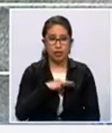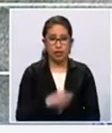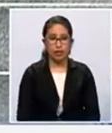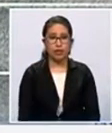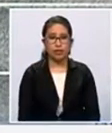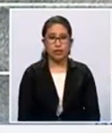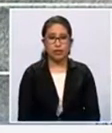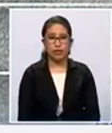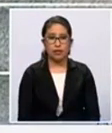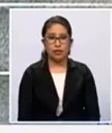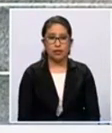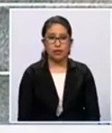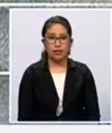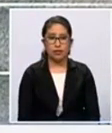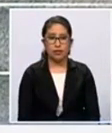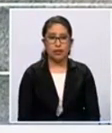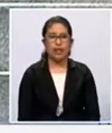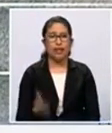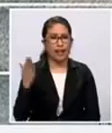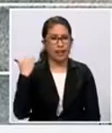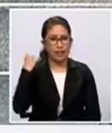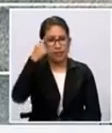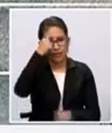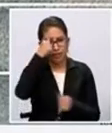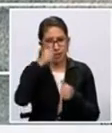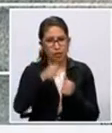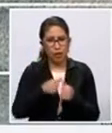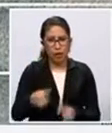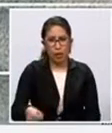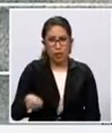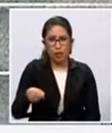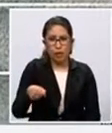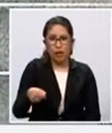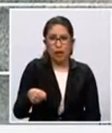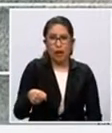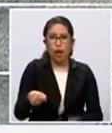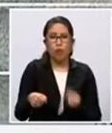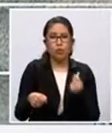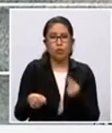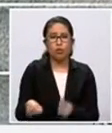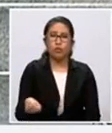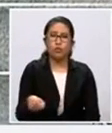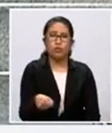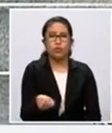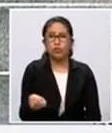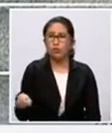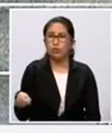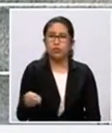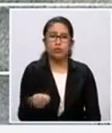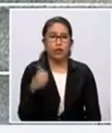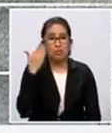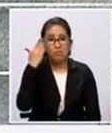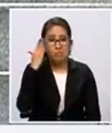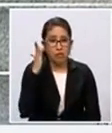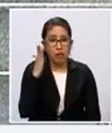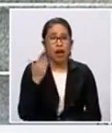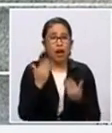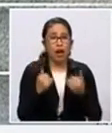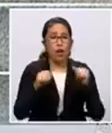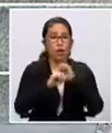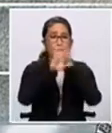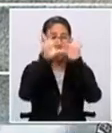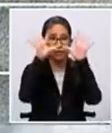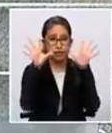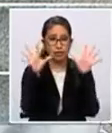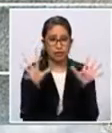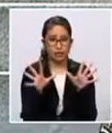el maletín que viajaba de un lado al otro y no se sabía con cuánto salía y con cuánto llegaba al otro lado. La transparencia es lo